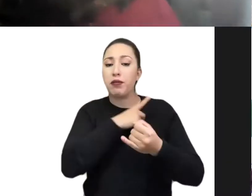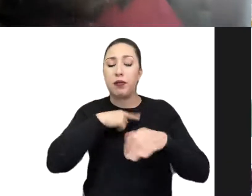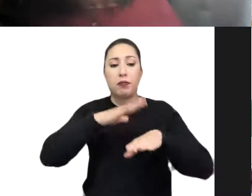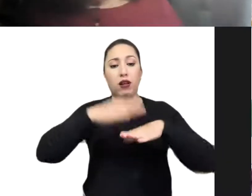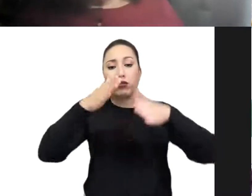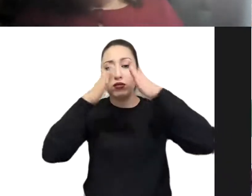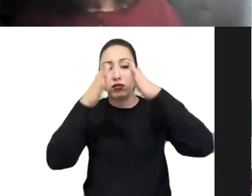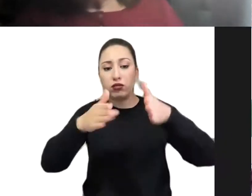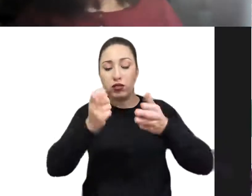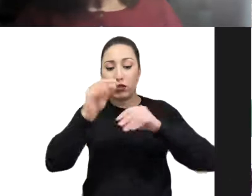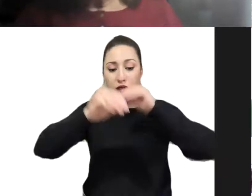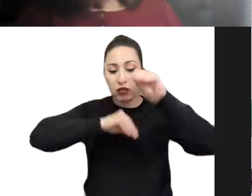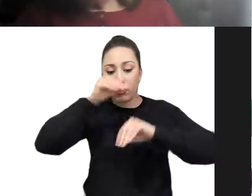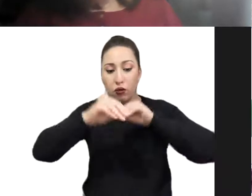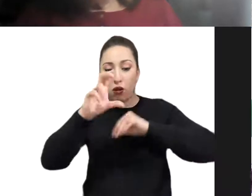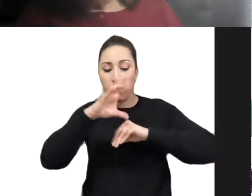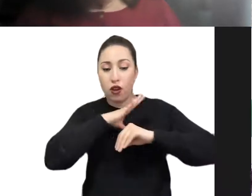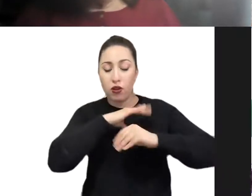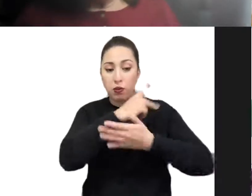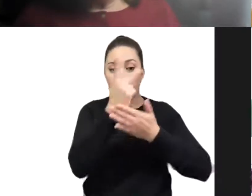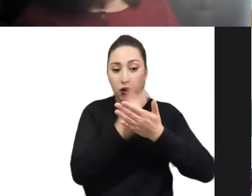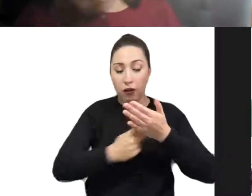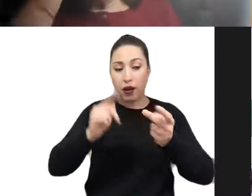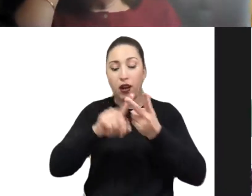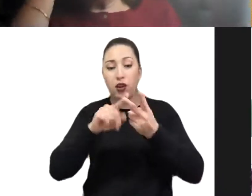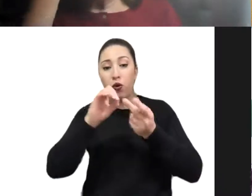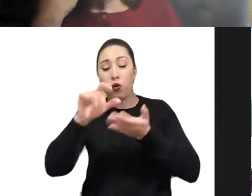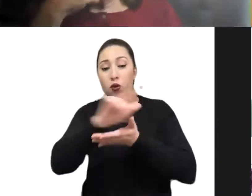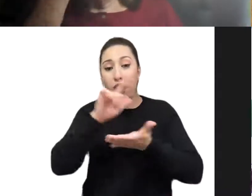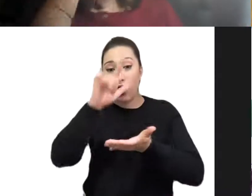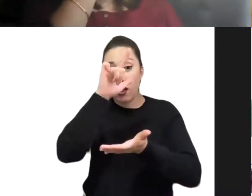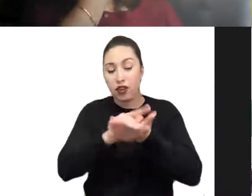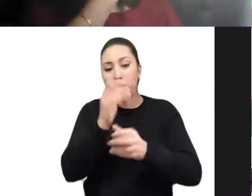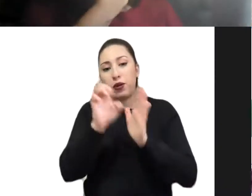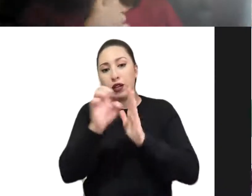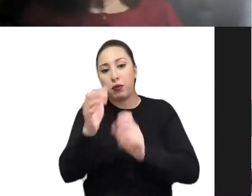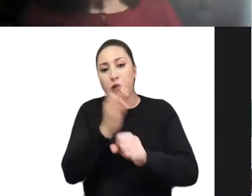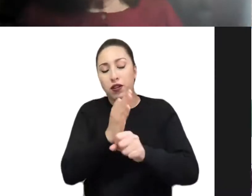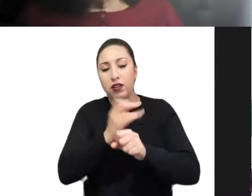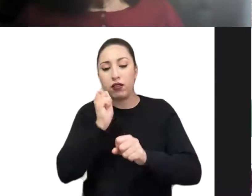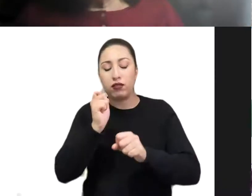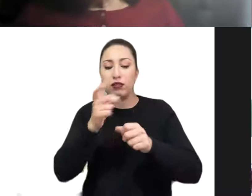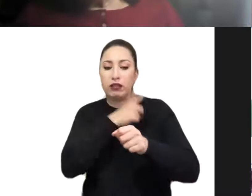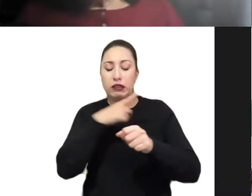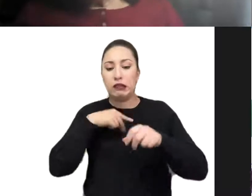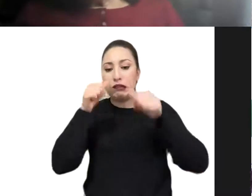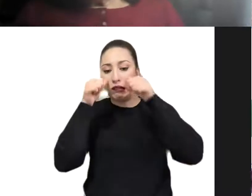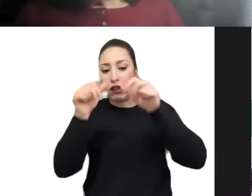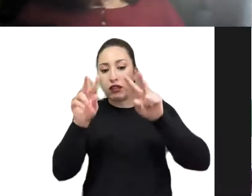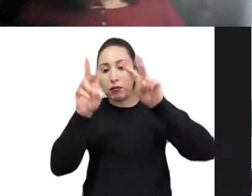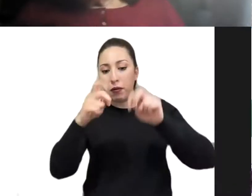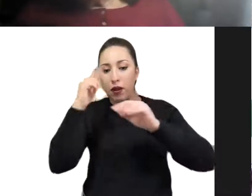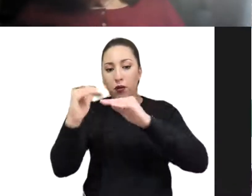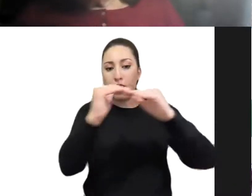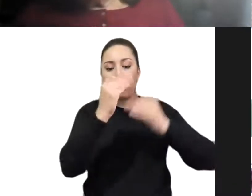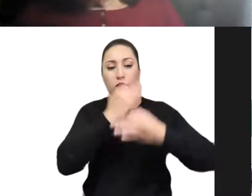diseño tanto de una política pública como de una ley, en este caso de acceso al agua potable. Y bien,